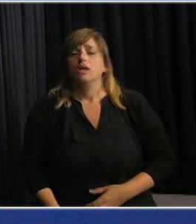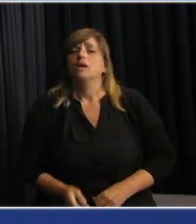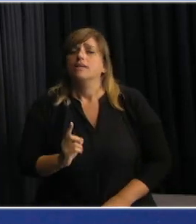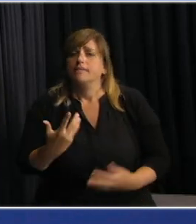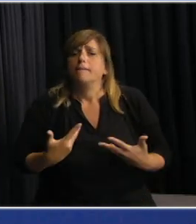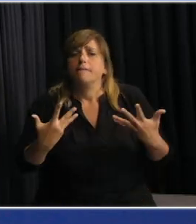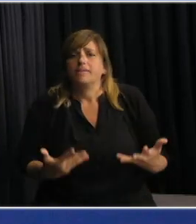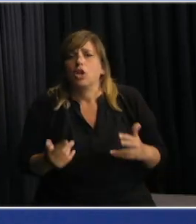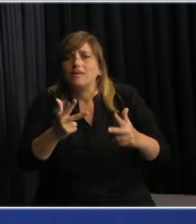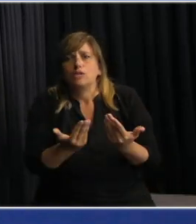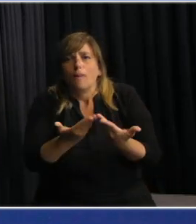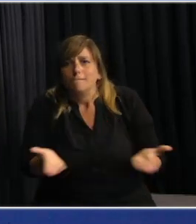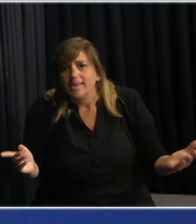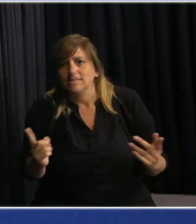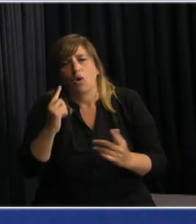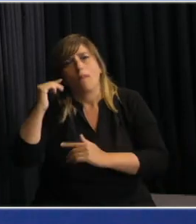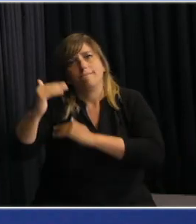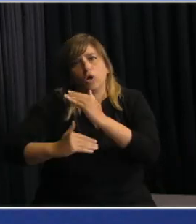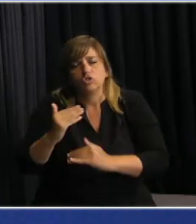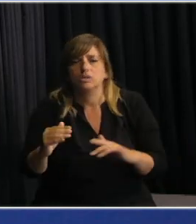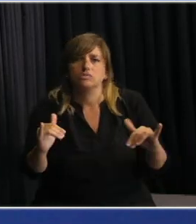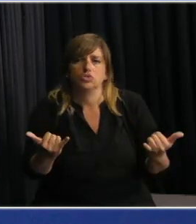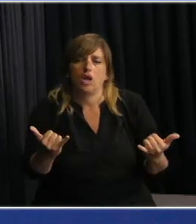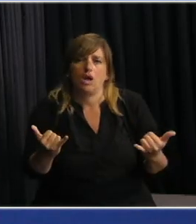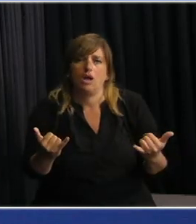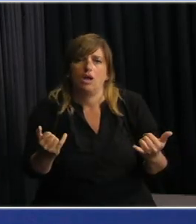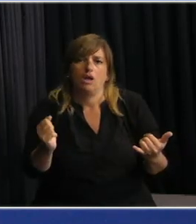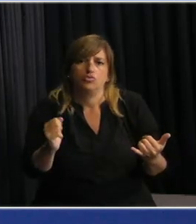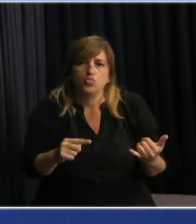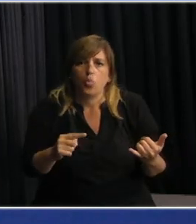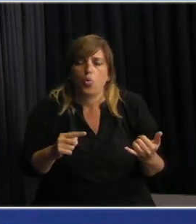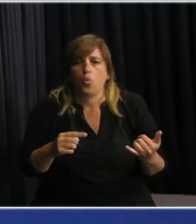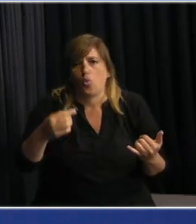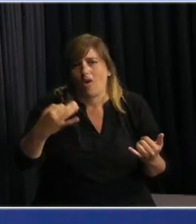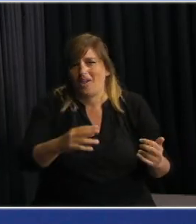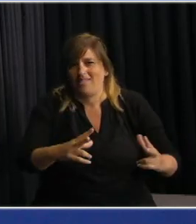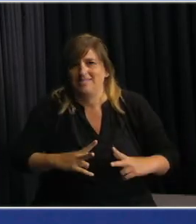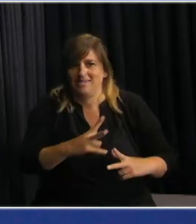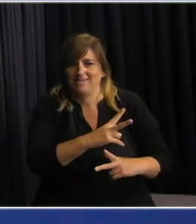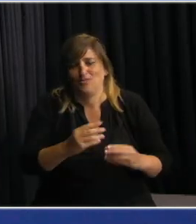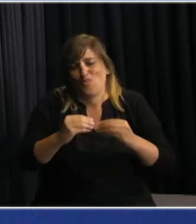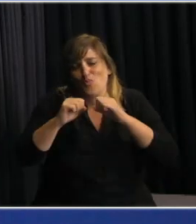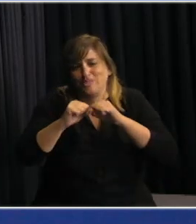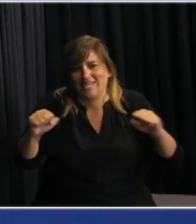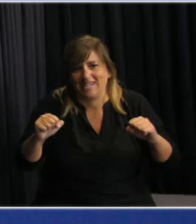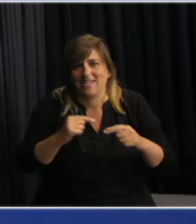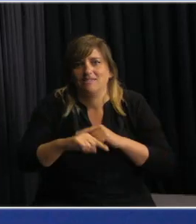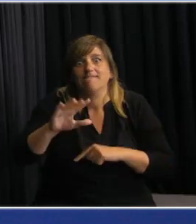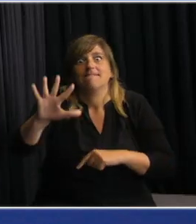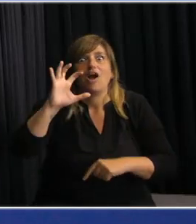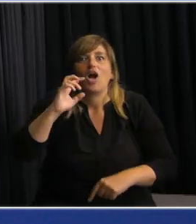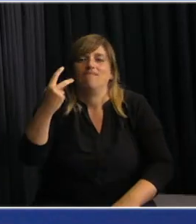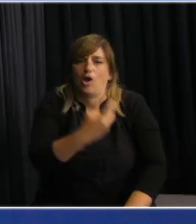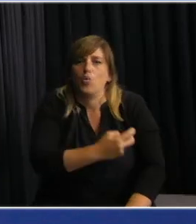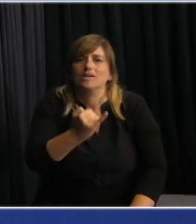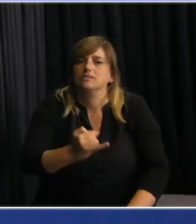Insisto que este es el principio de un proceso. Recién Álvaro me decía, acordate de la vacuna. Y